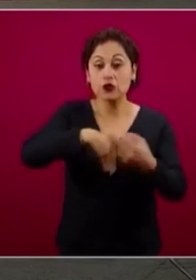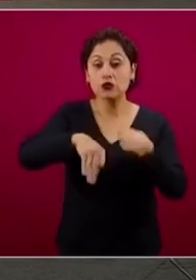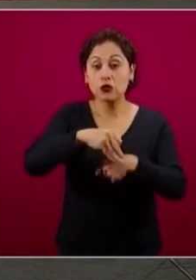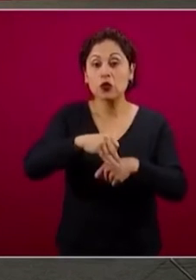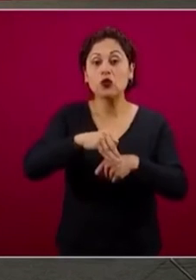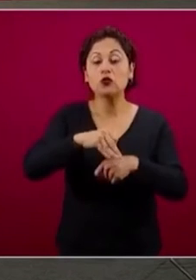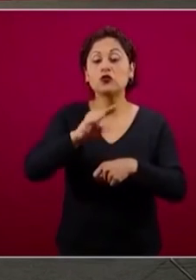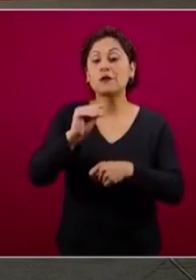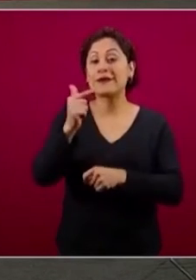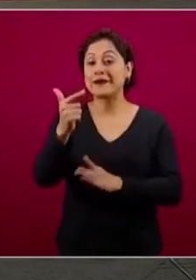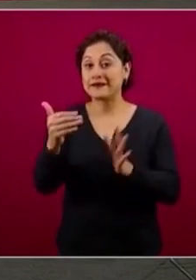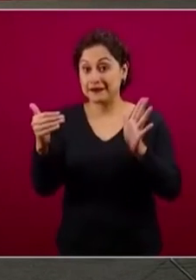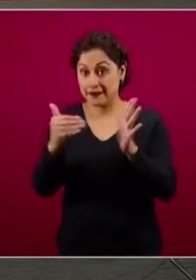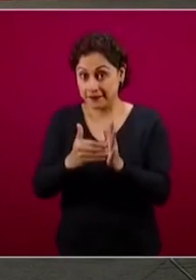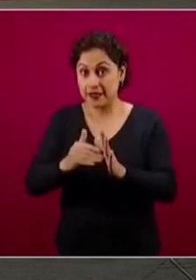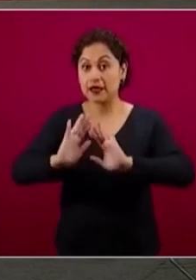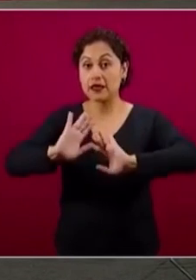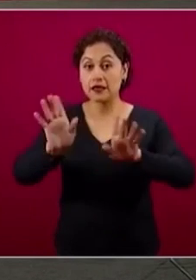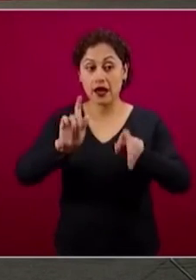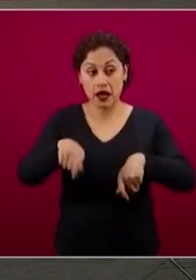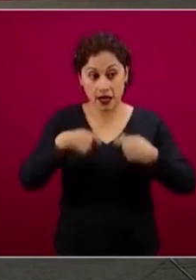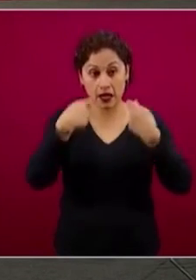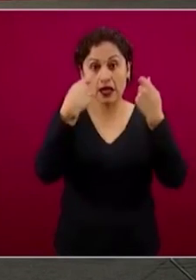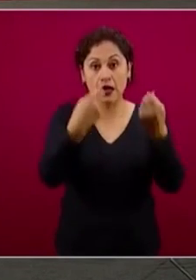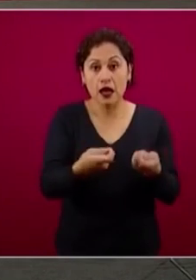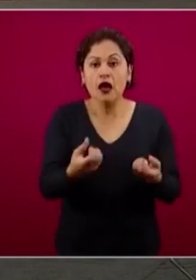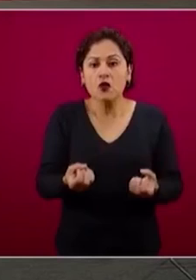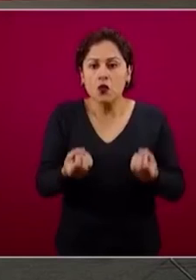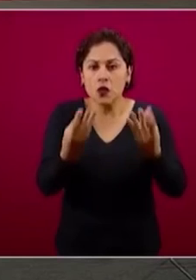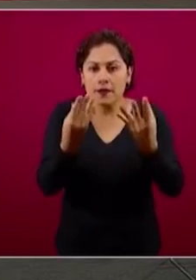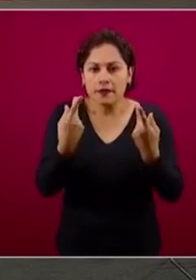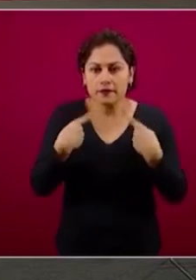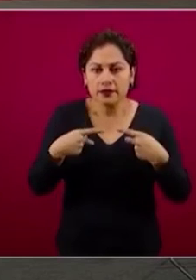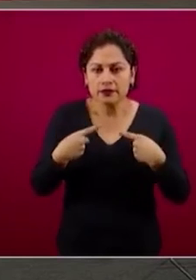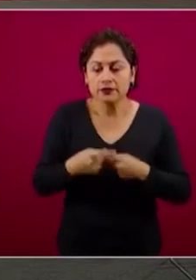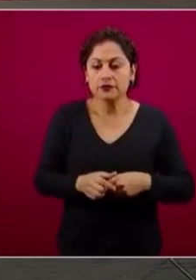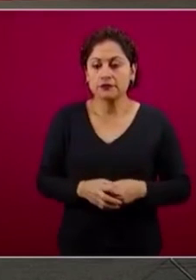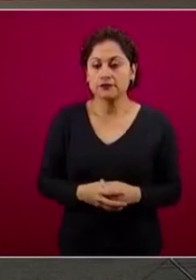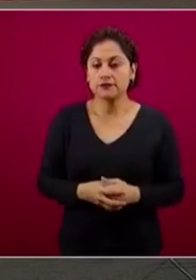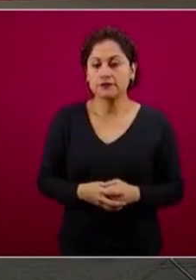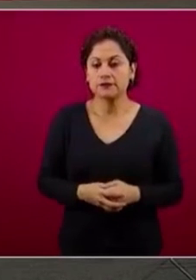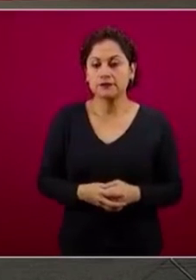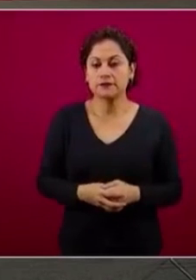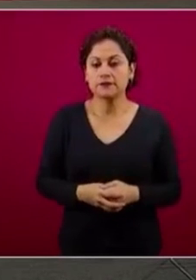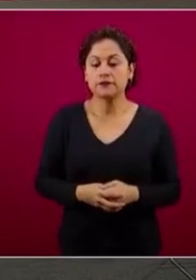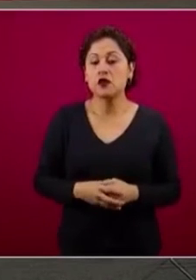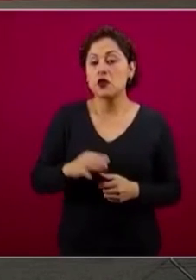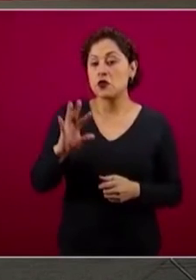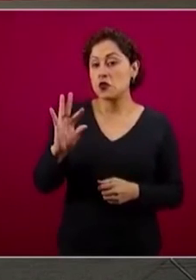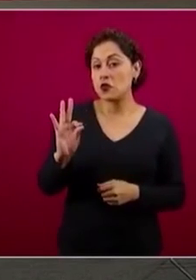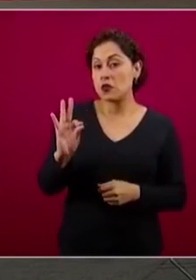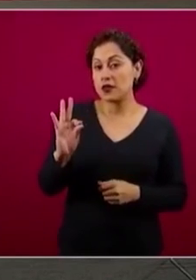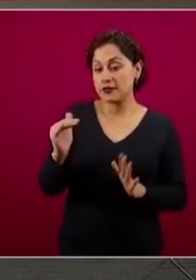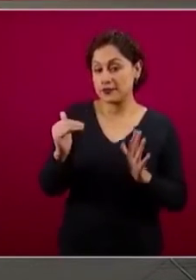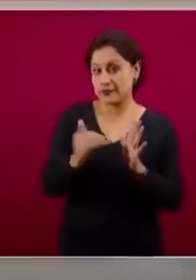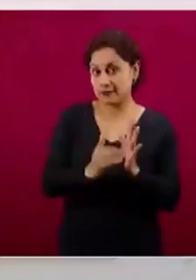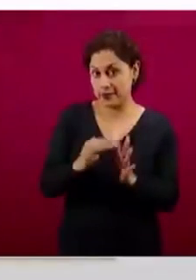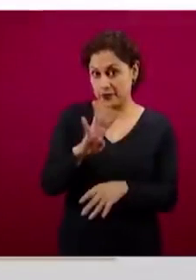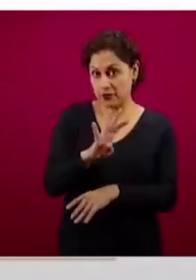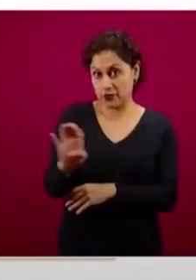el crédito en la siguiente por favor han recibido el crédito 40 mil